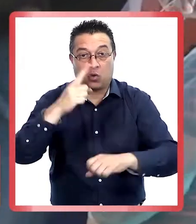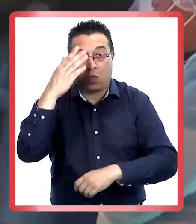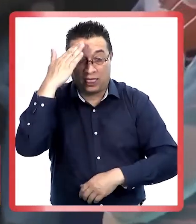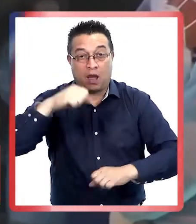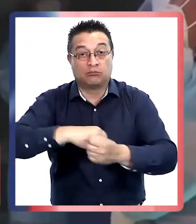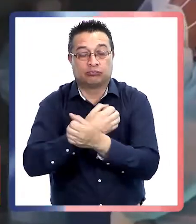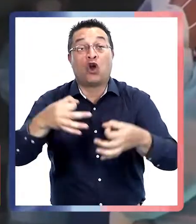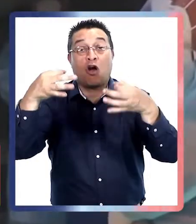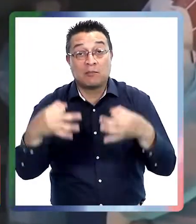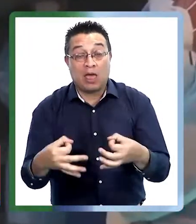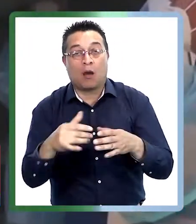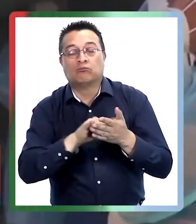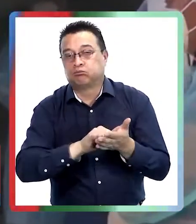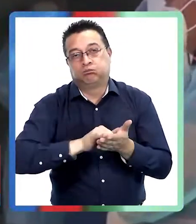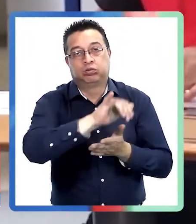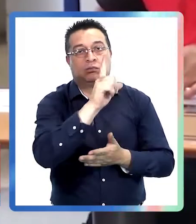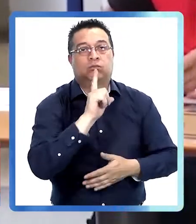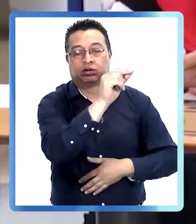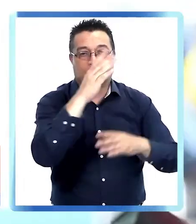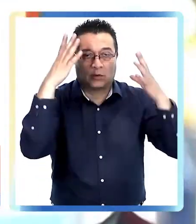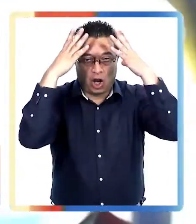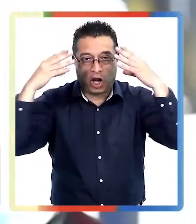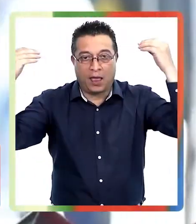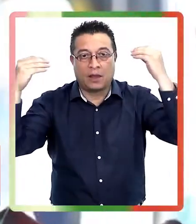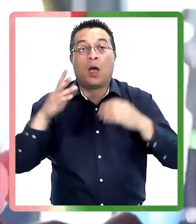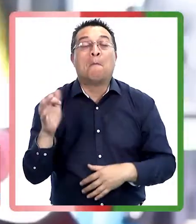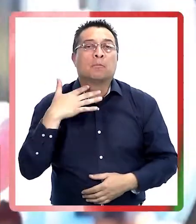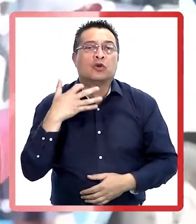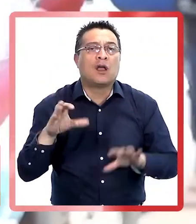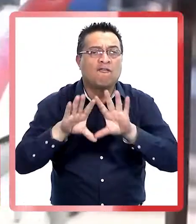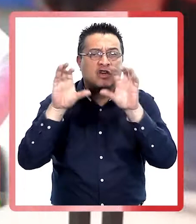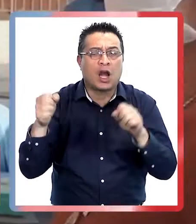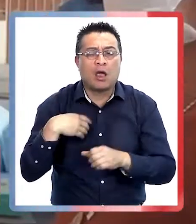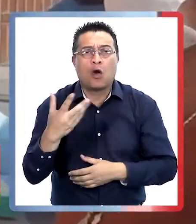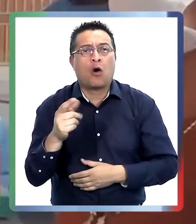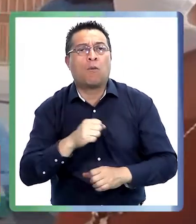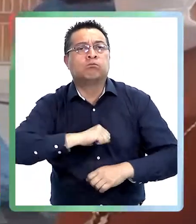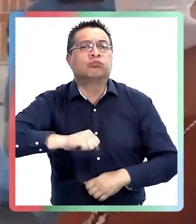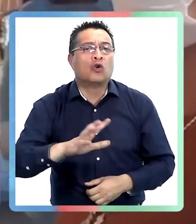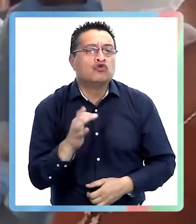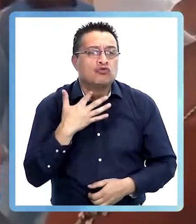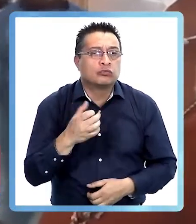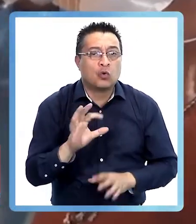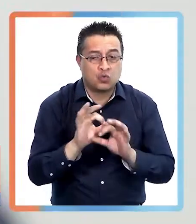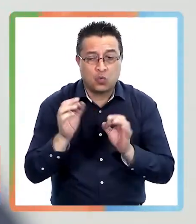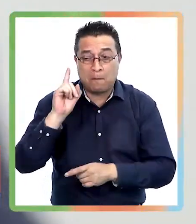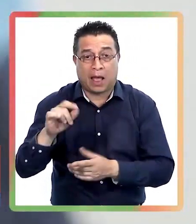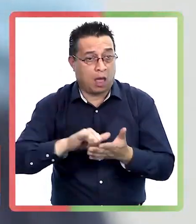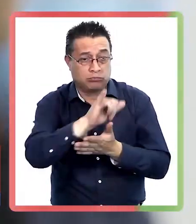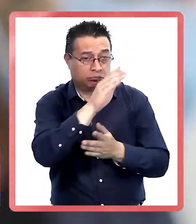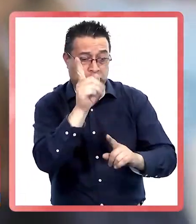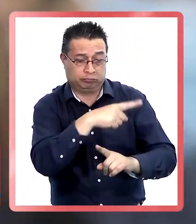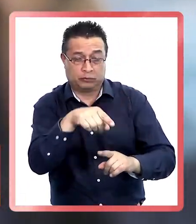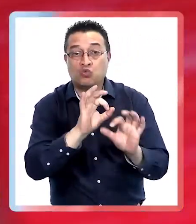día de cárcel fuera confirmada, tomó un avión rumbo a Ámsterdam. ¿Por qué la Fiscalía y los tribunales no evitaron la fuga? Nunca tuvo una orden